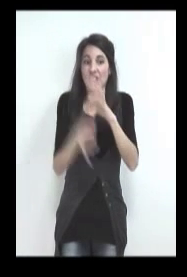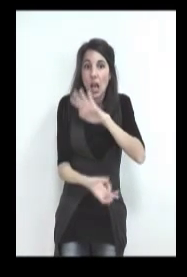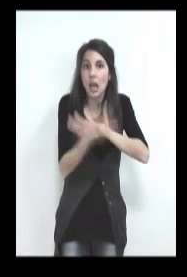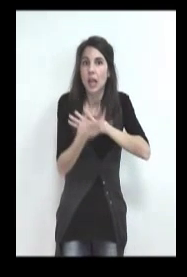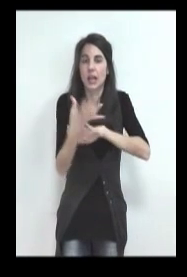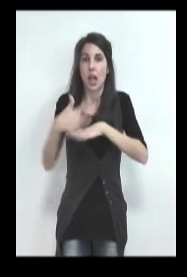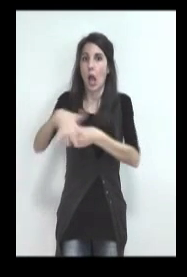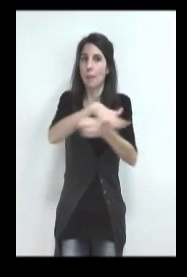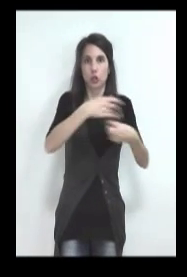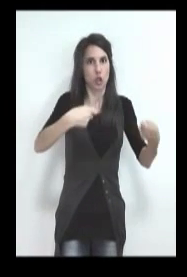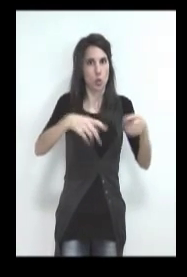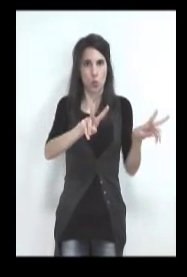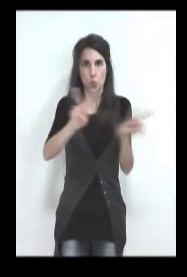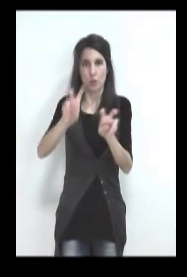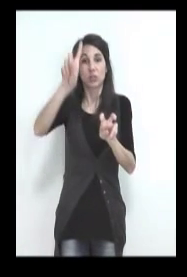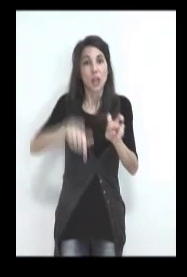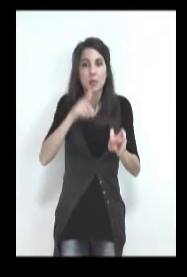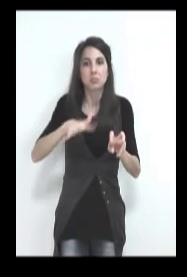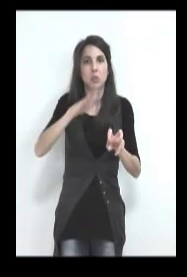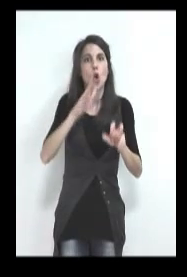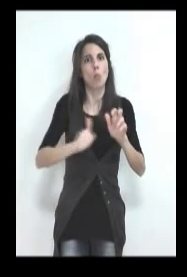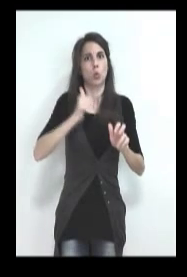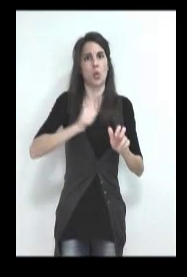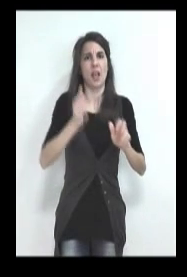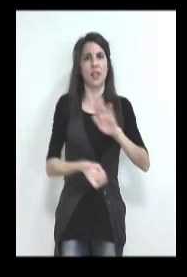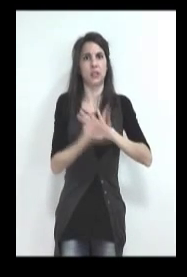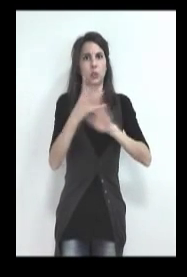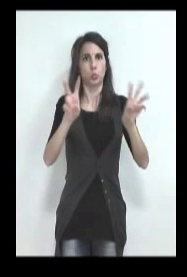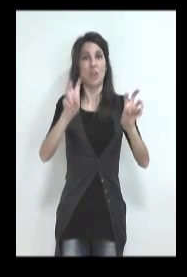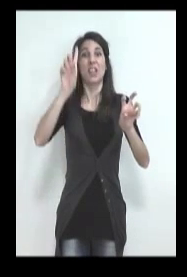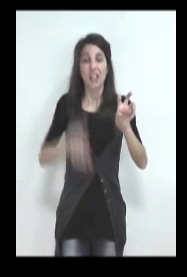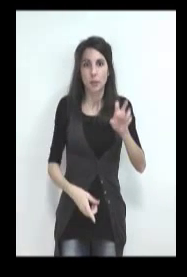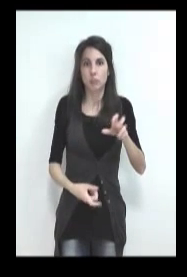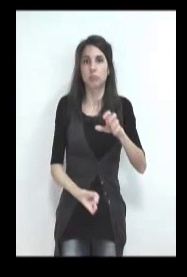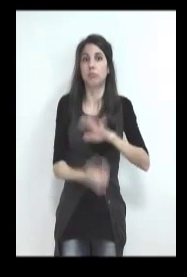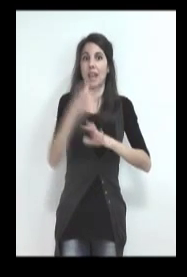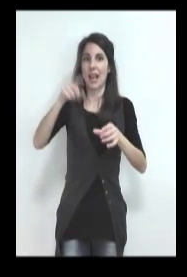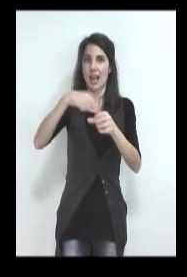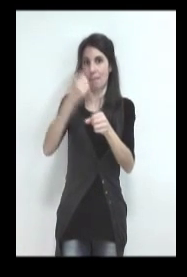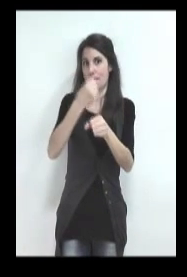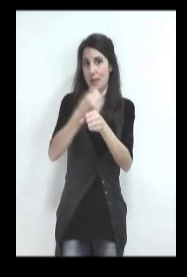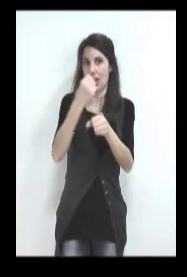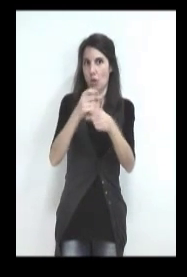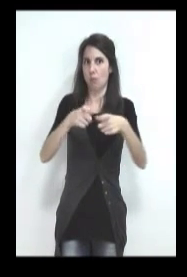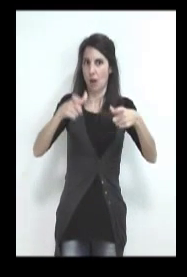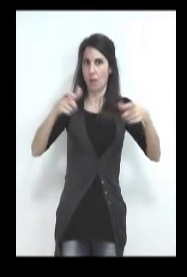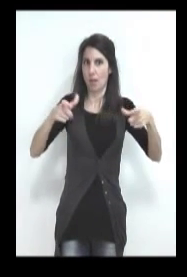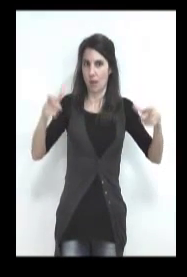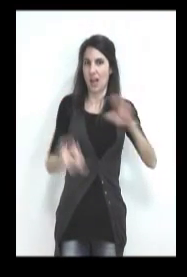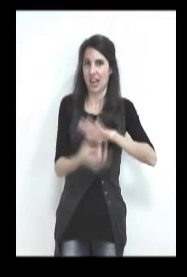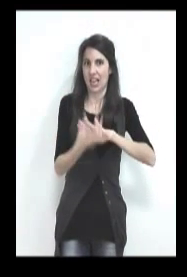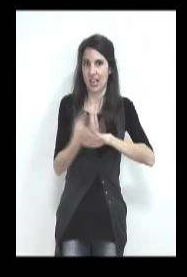de negocio y nuevos espacios de oportunidades que generarán nuevos empleos, es decir, que es un ámbito que ahora mismo es también muy requerido y desde ese